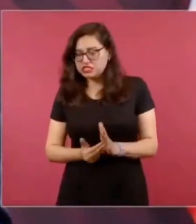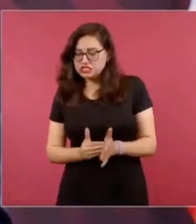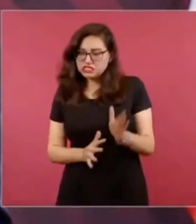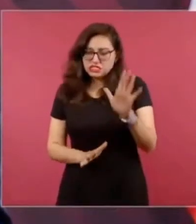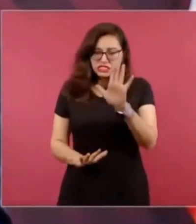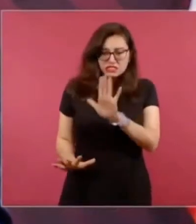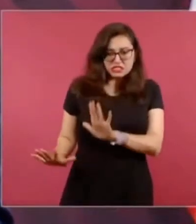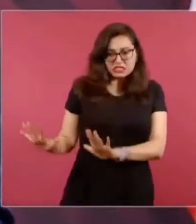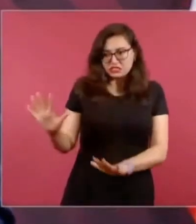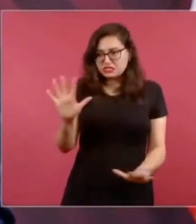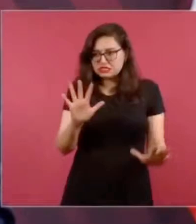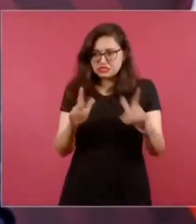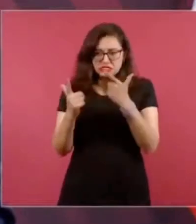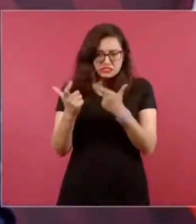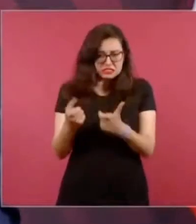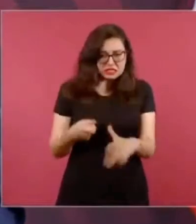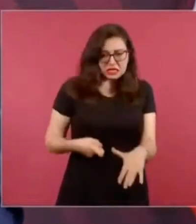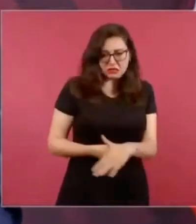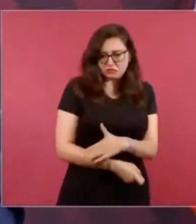con el dinero?